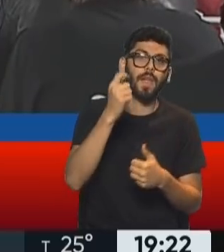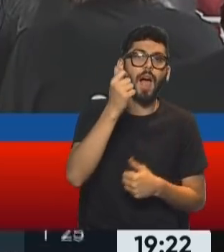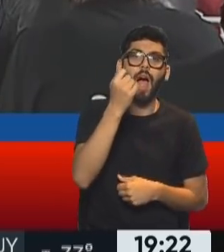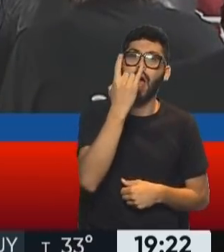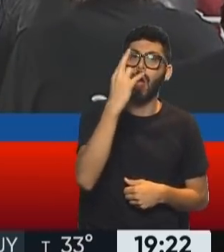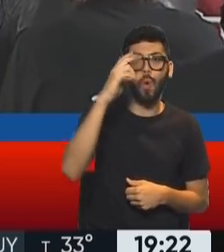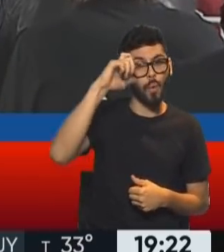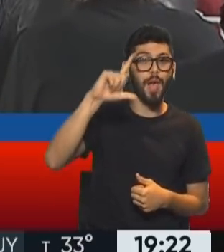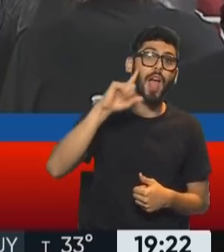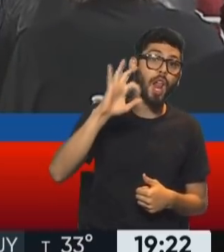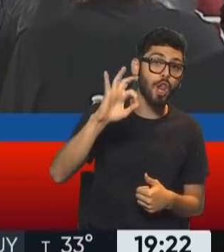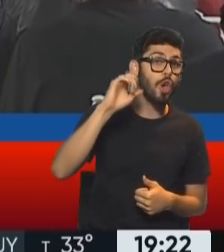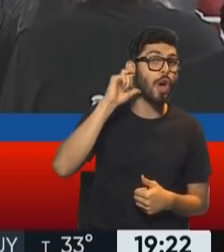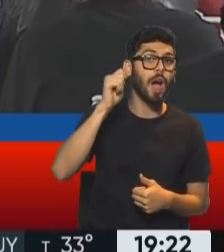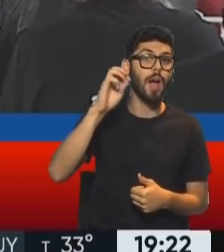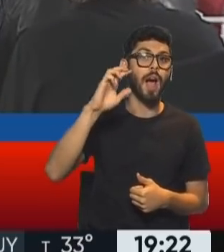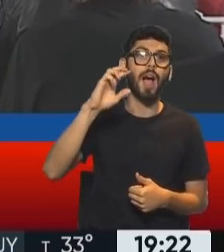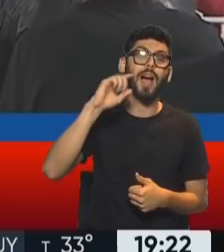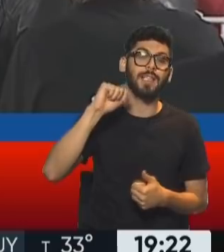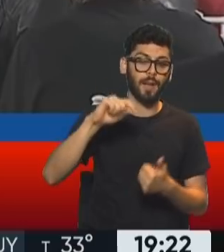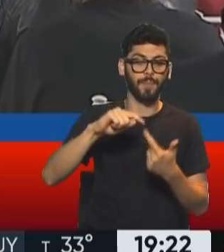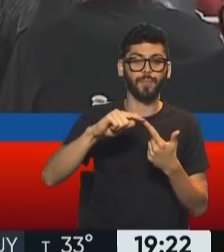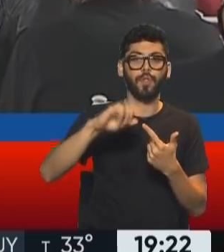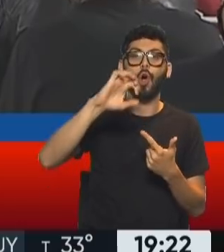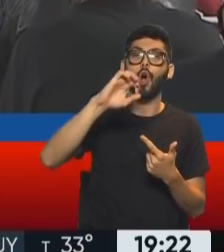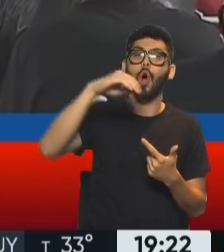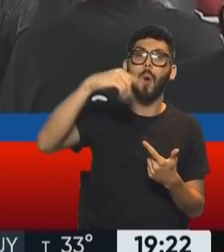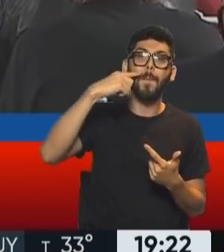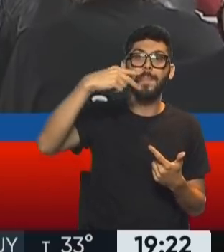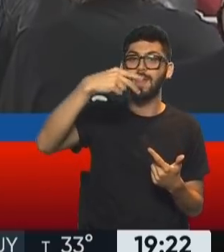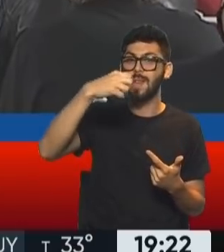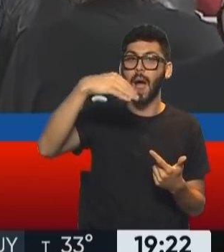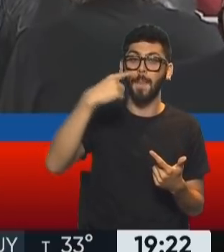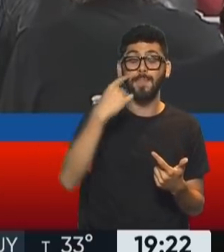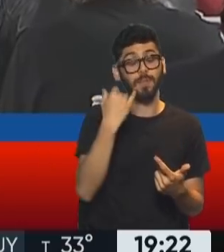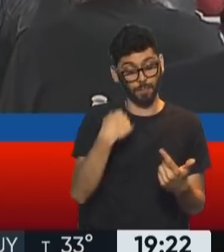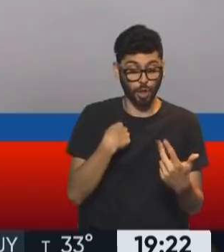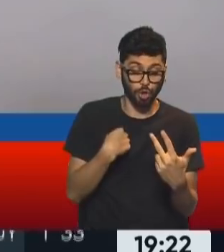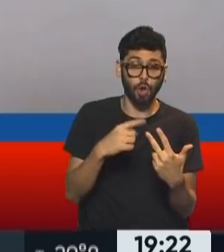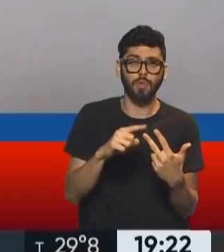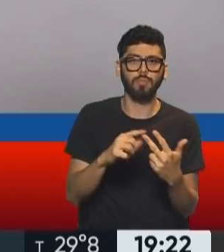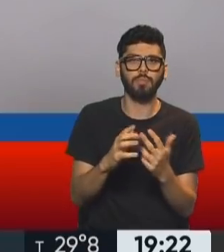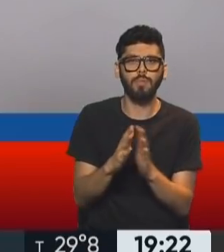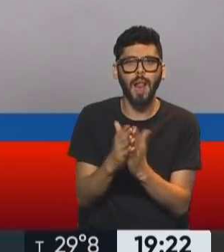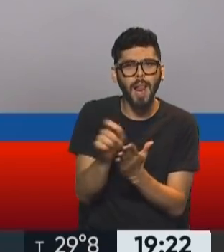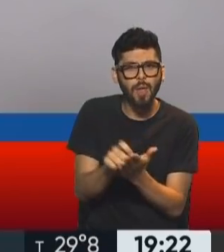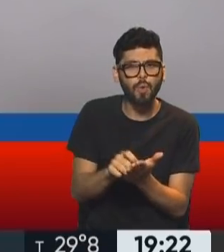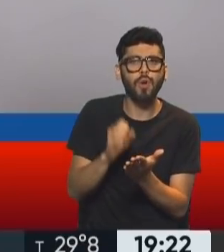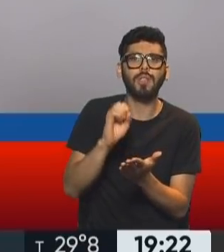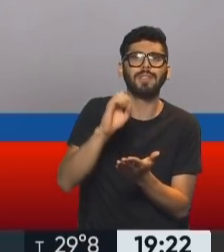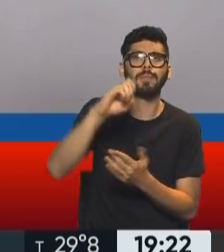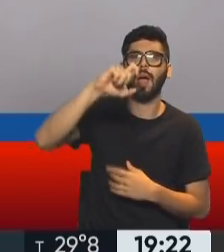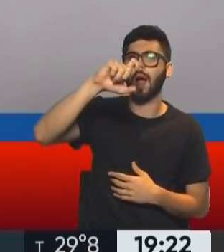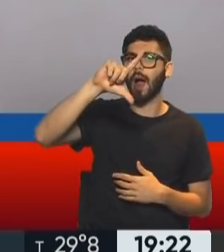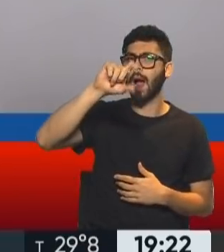García, Carlos Ominami y yo. Y salió un libro que se llamaba Claroscuros del progresismo en